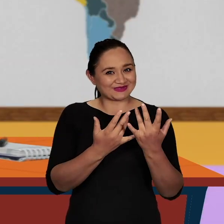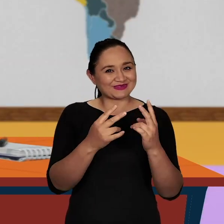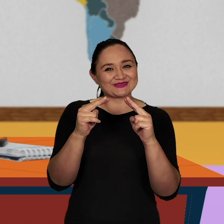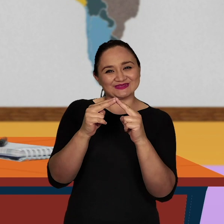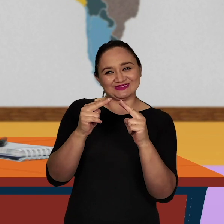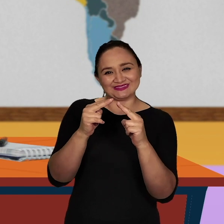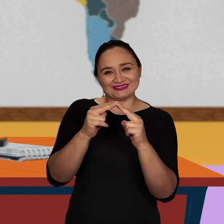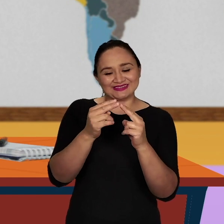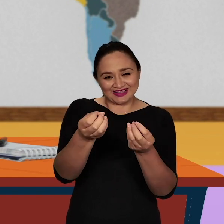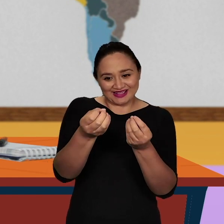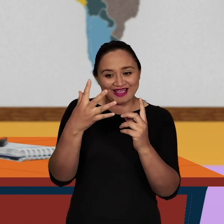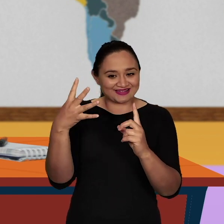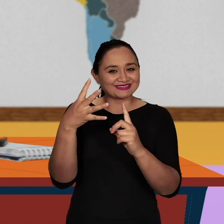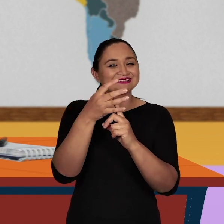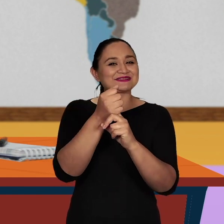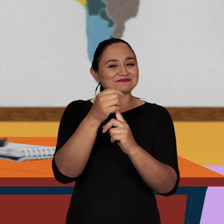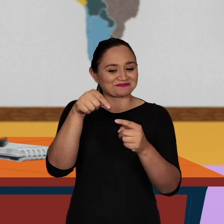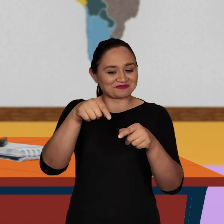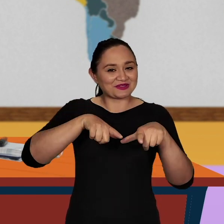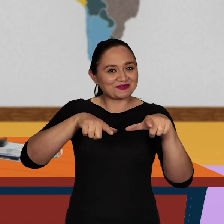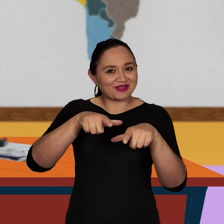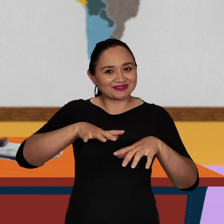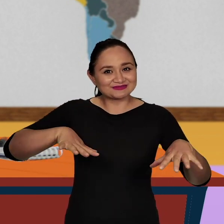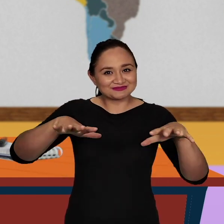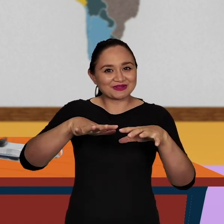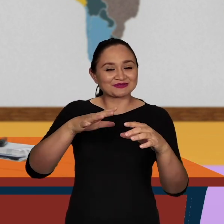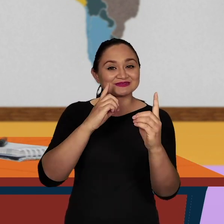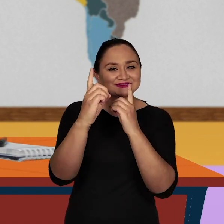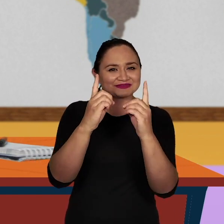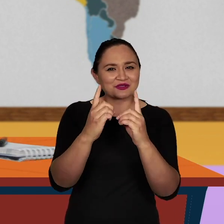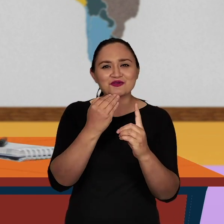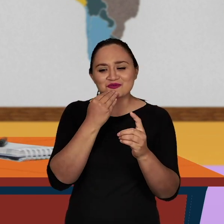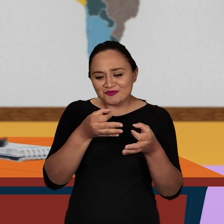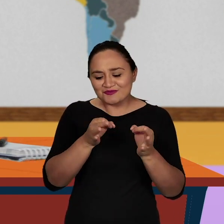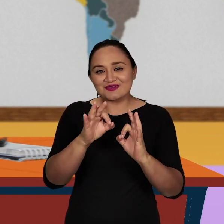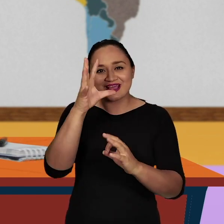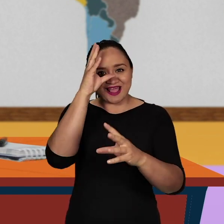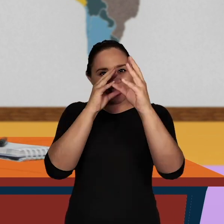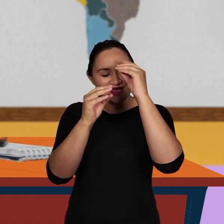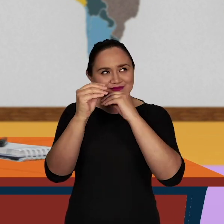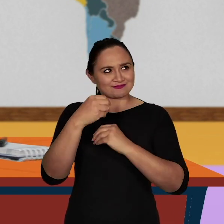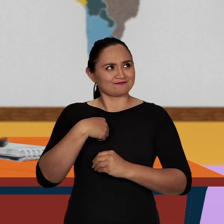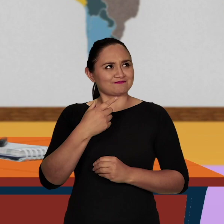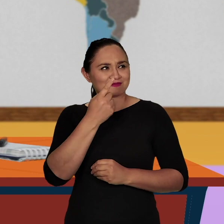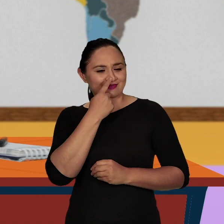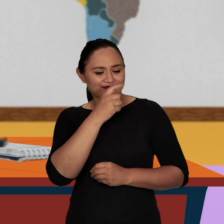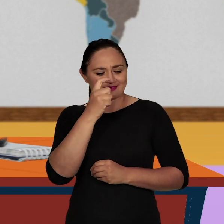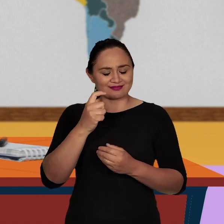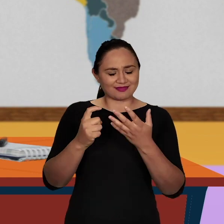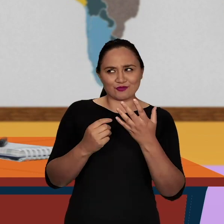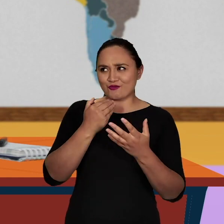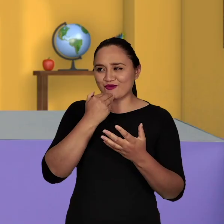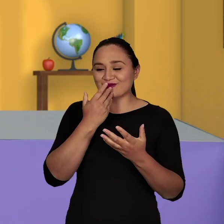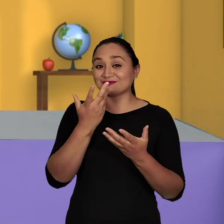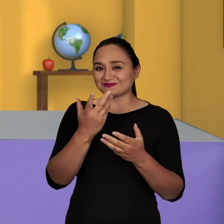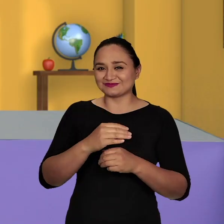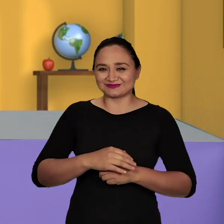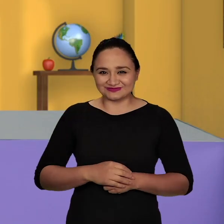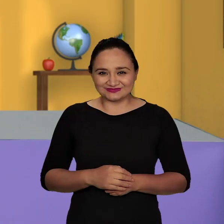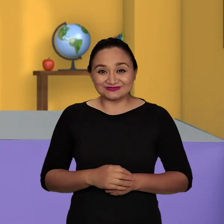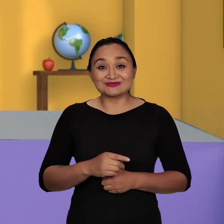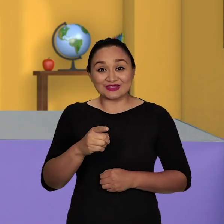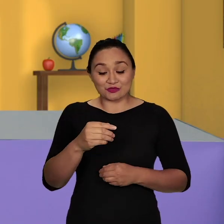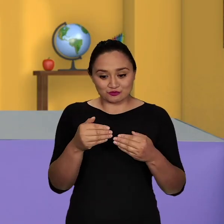conocer qué se obtendrá de estos espacios de diálogo y de qué manera la forma de aprender responderá a nuestros intereses y necesidades.